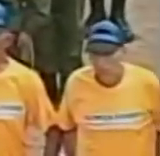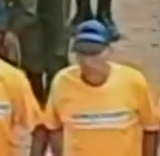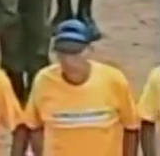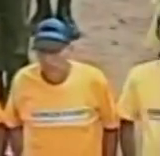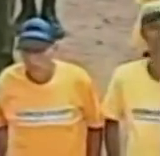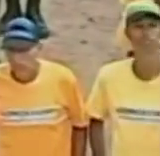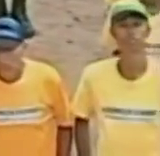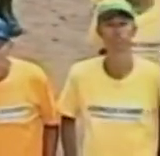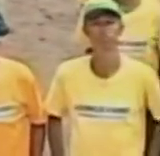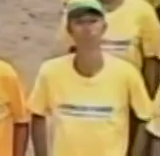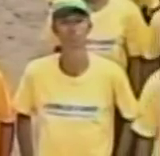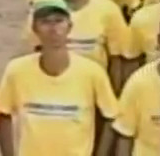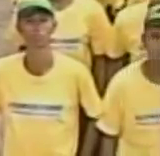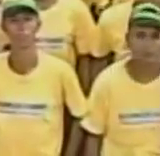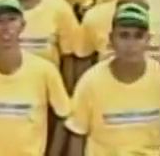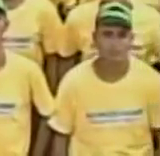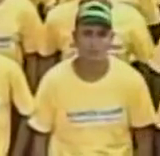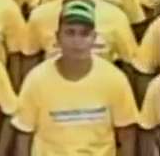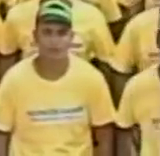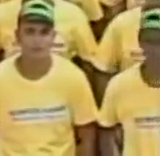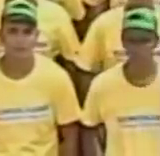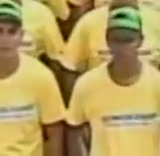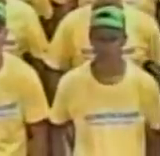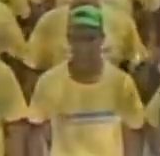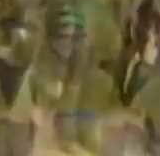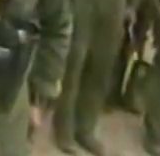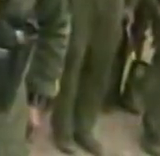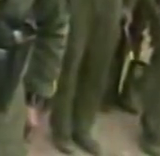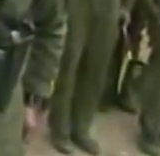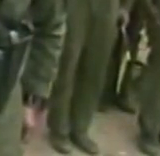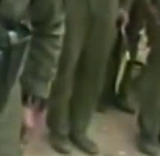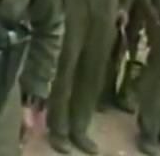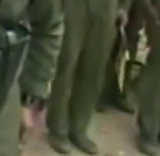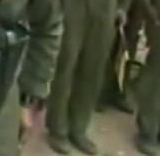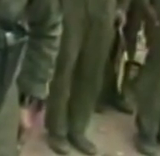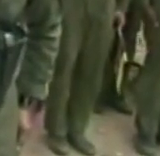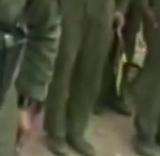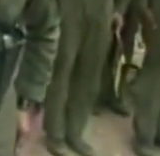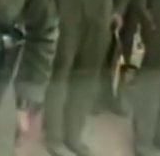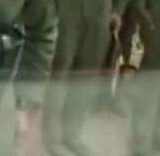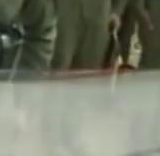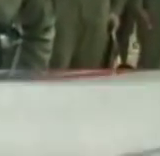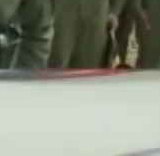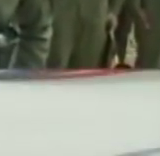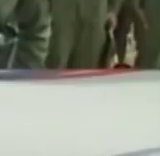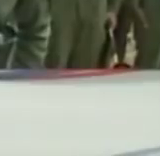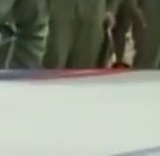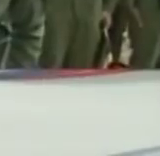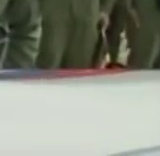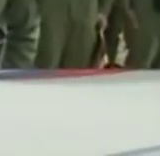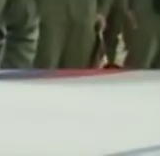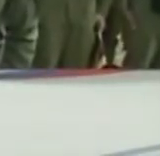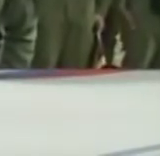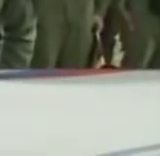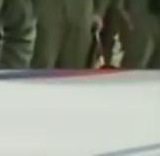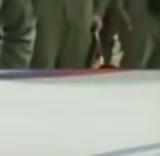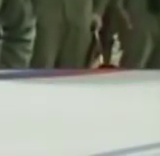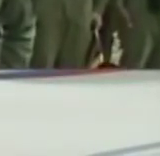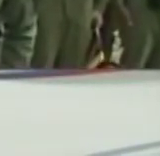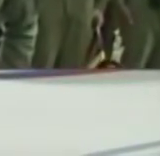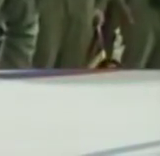Pido a Dios, siempre a Dios, que nos dé las bendiciones de la paz. Y si